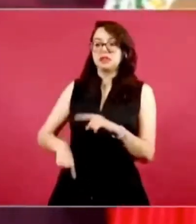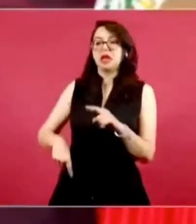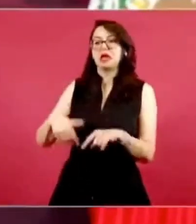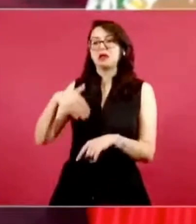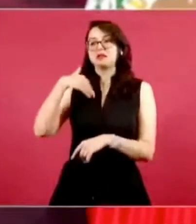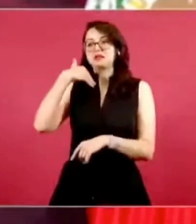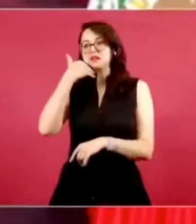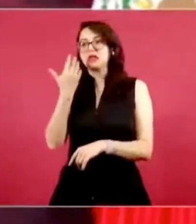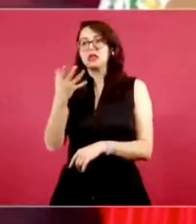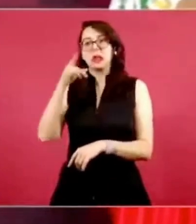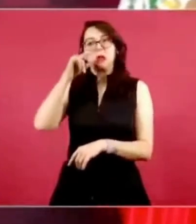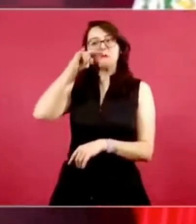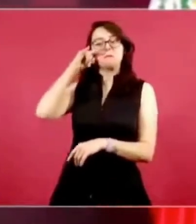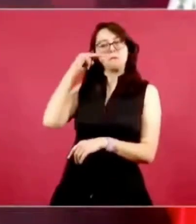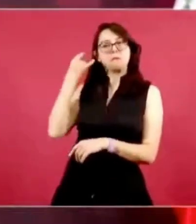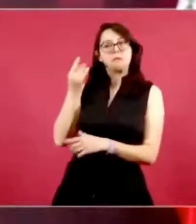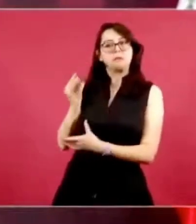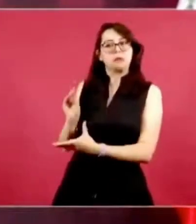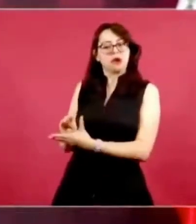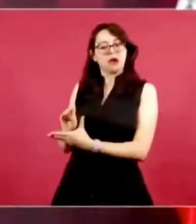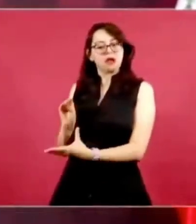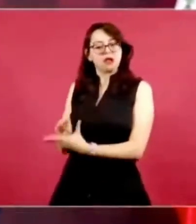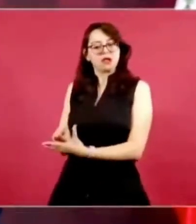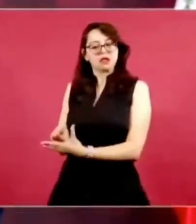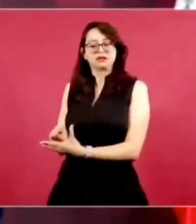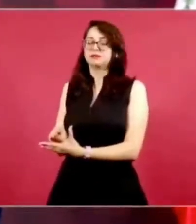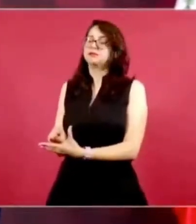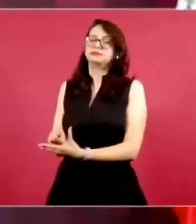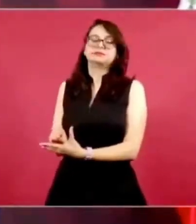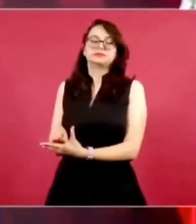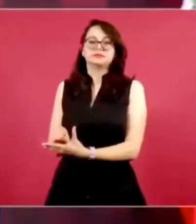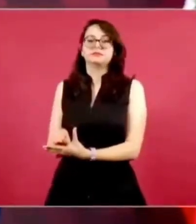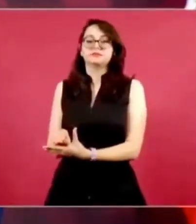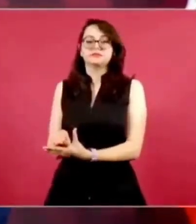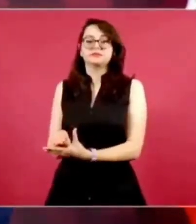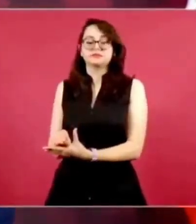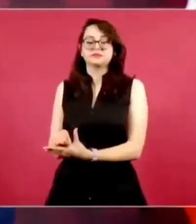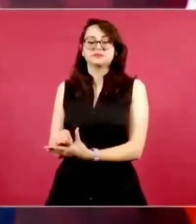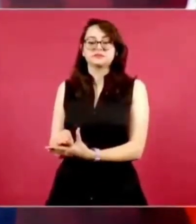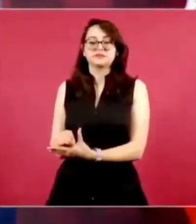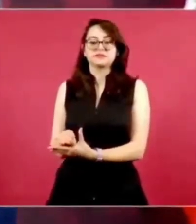Es como querer negar